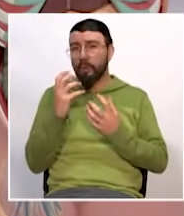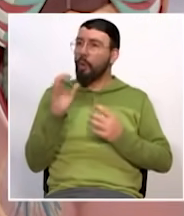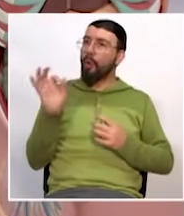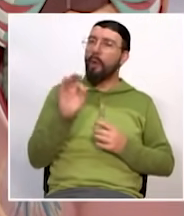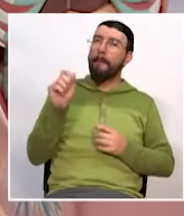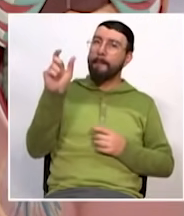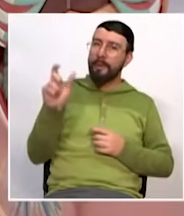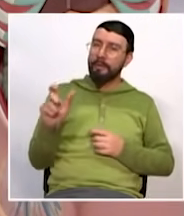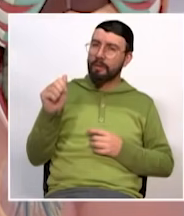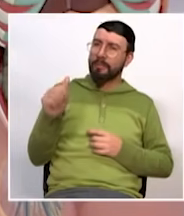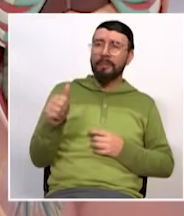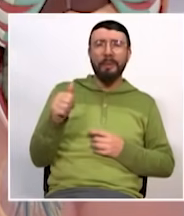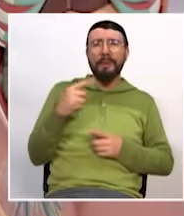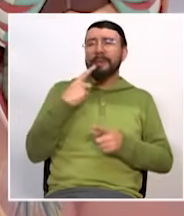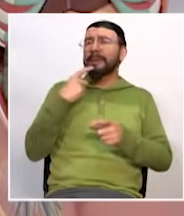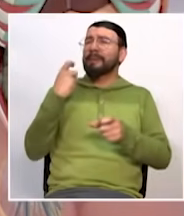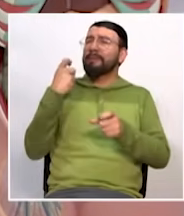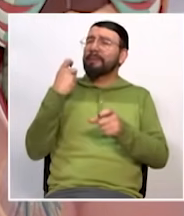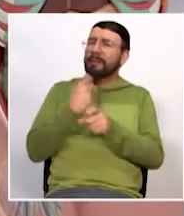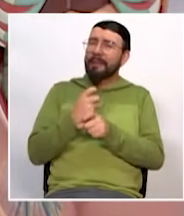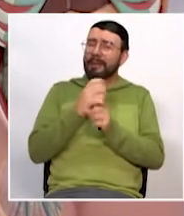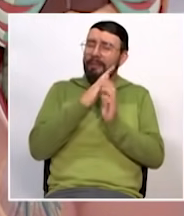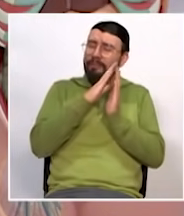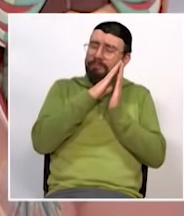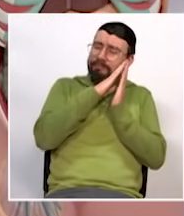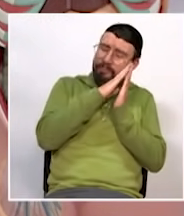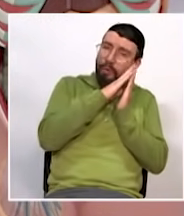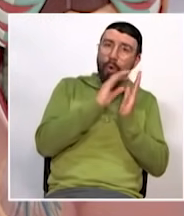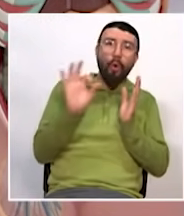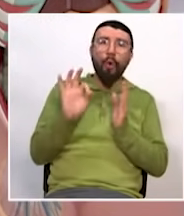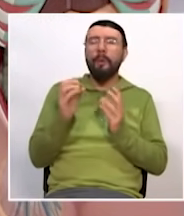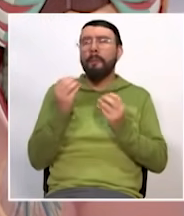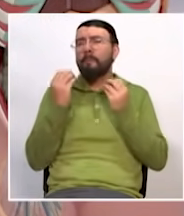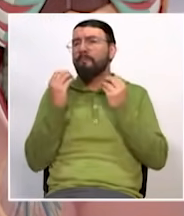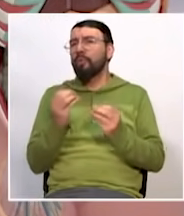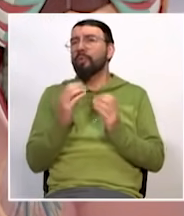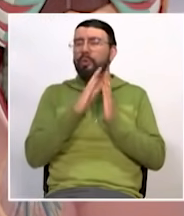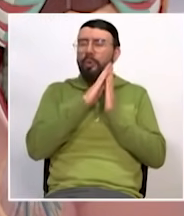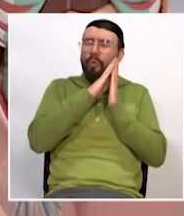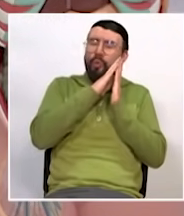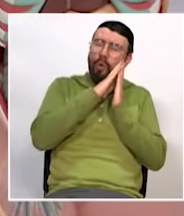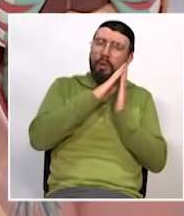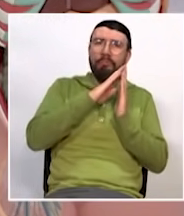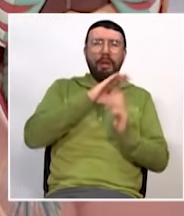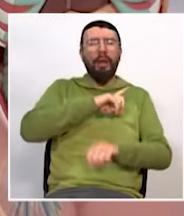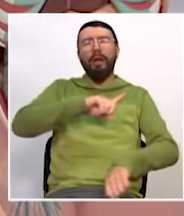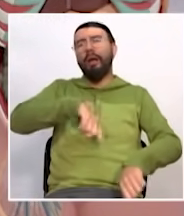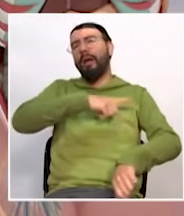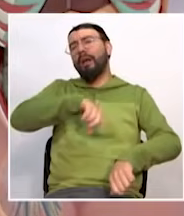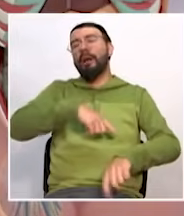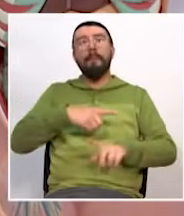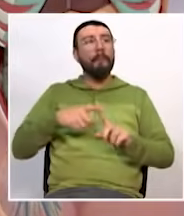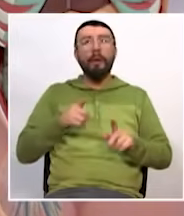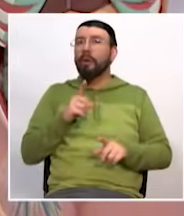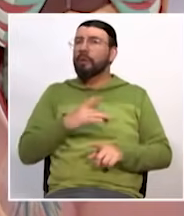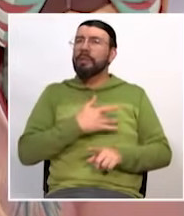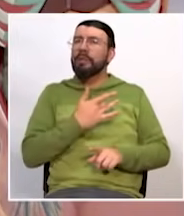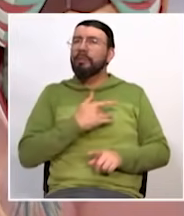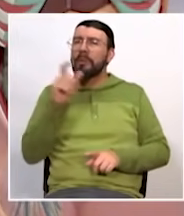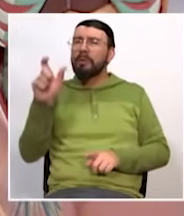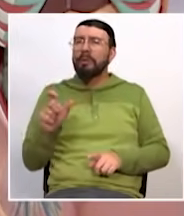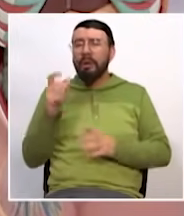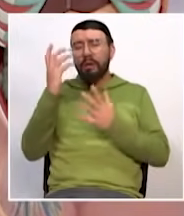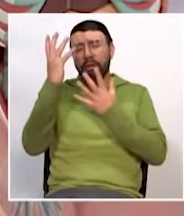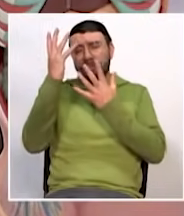le cuesta mucha dificultad dormir o duerme demasiado pero el síntoma depresivo de la persona que duerme demasiado